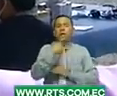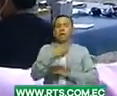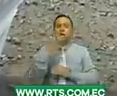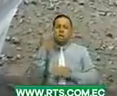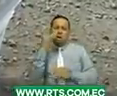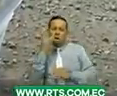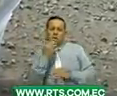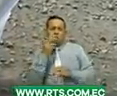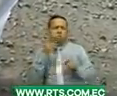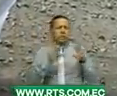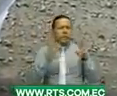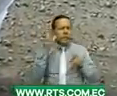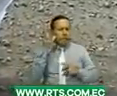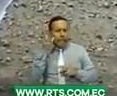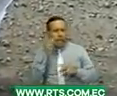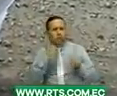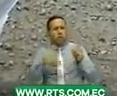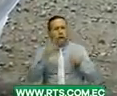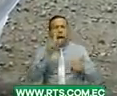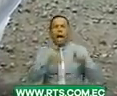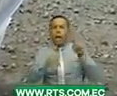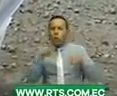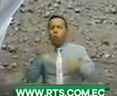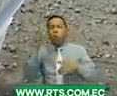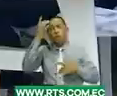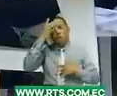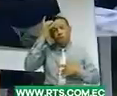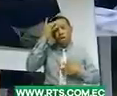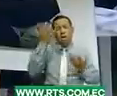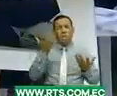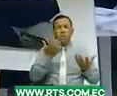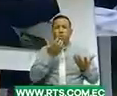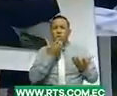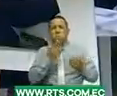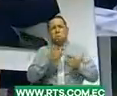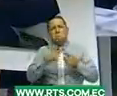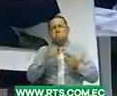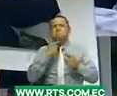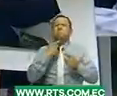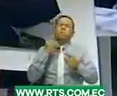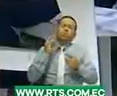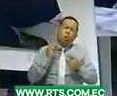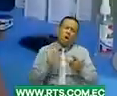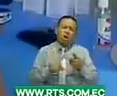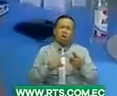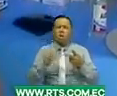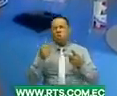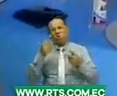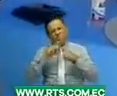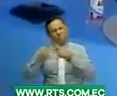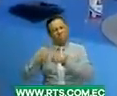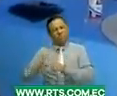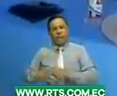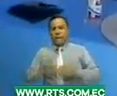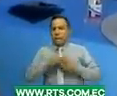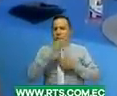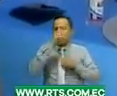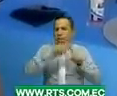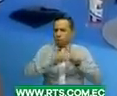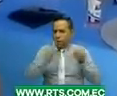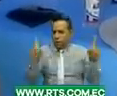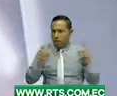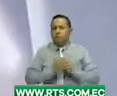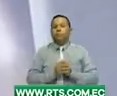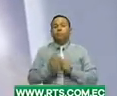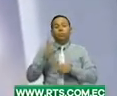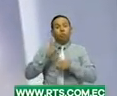sospechosos, y hay pacientes que vienen realmente con otro tipo de sintomatología, vienen con faringoamigdalitis, otro tipo de cosas, y los médicos